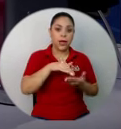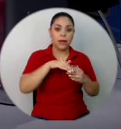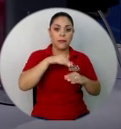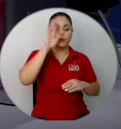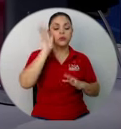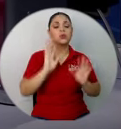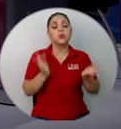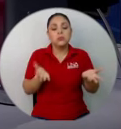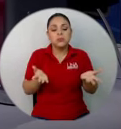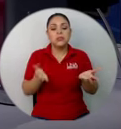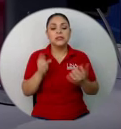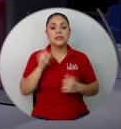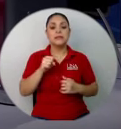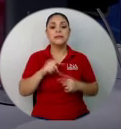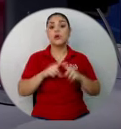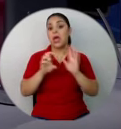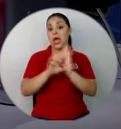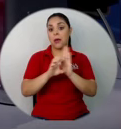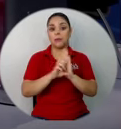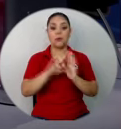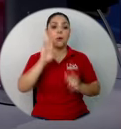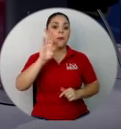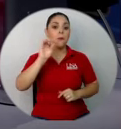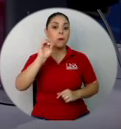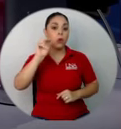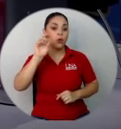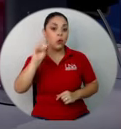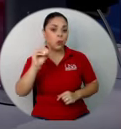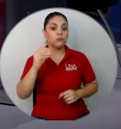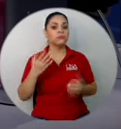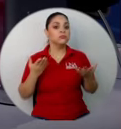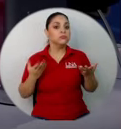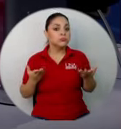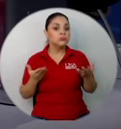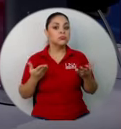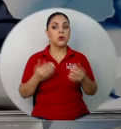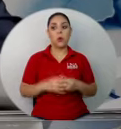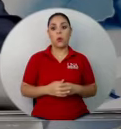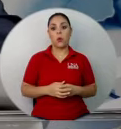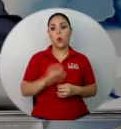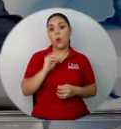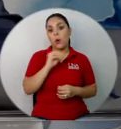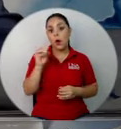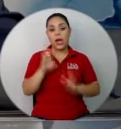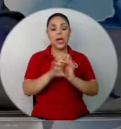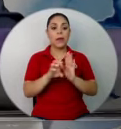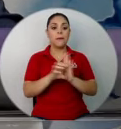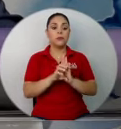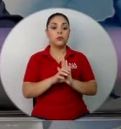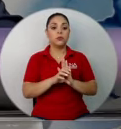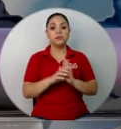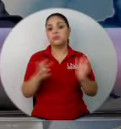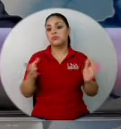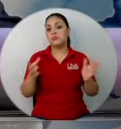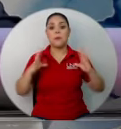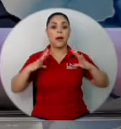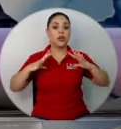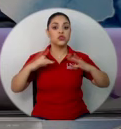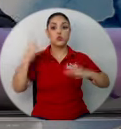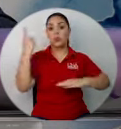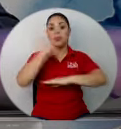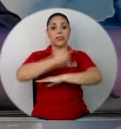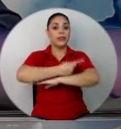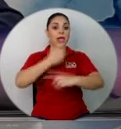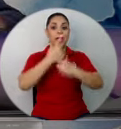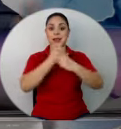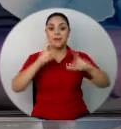Desde un bono que se dé un bono, pero a través de unas vacaciones, de un día libre,